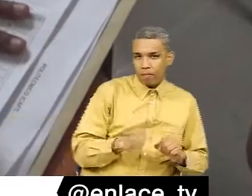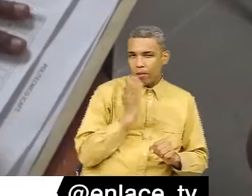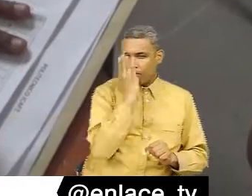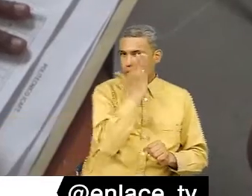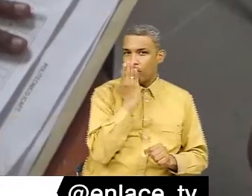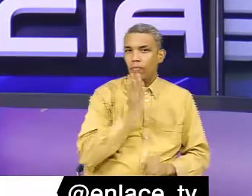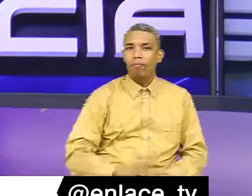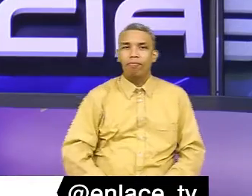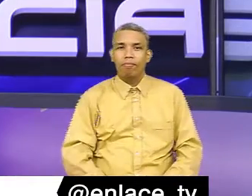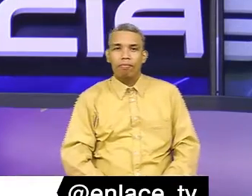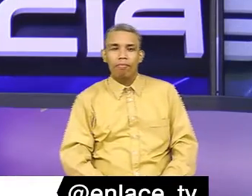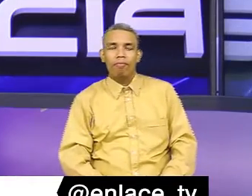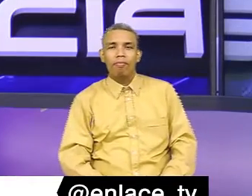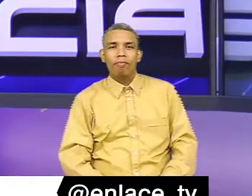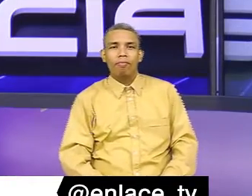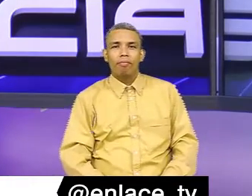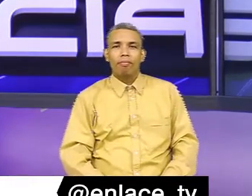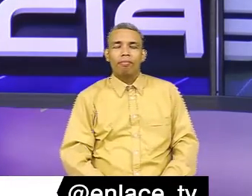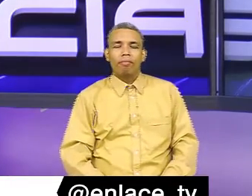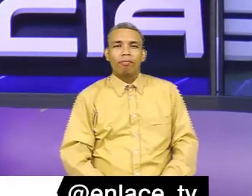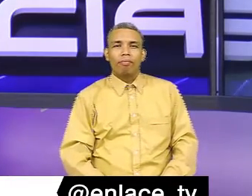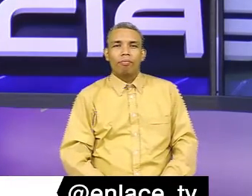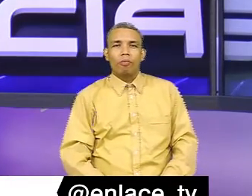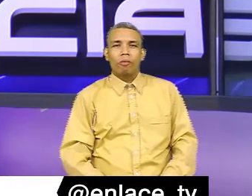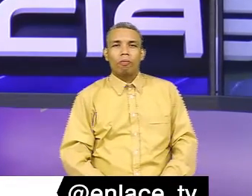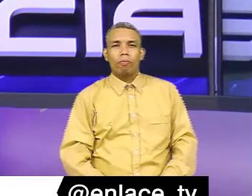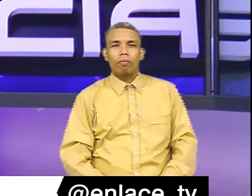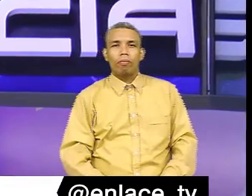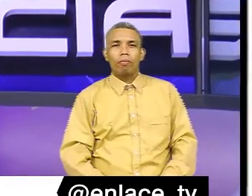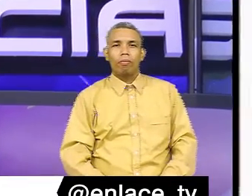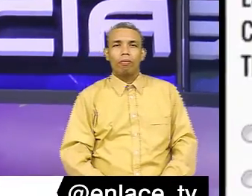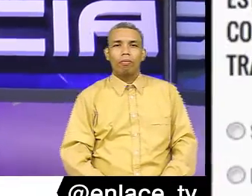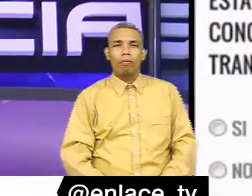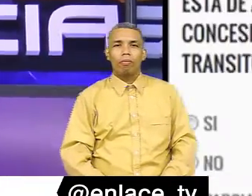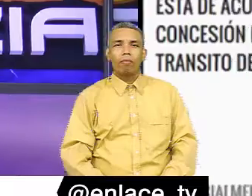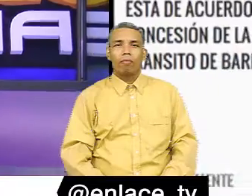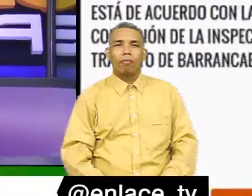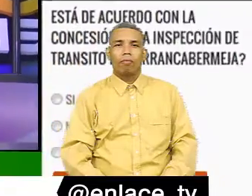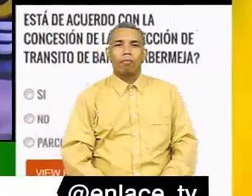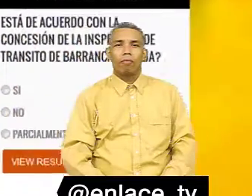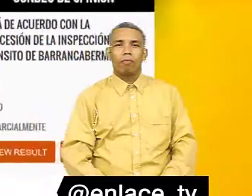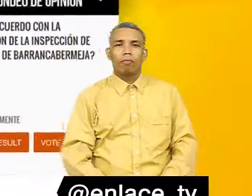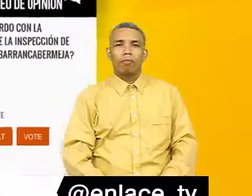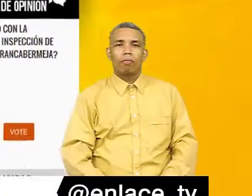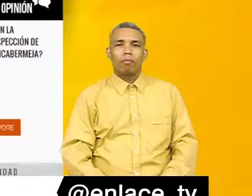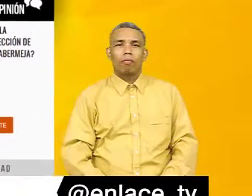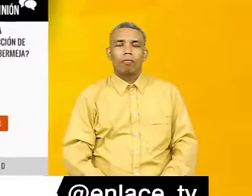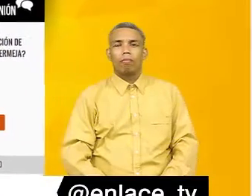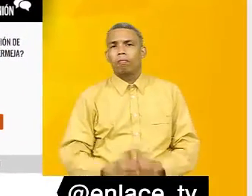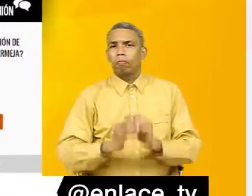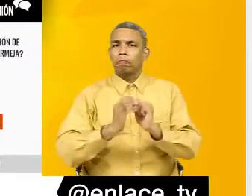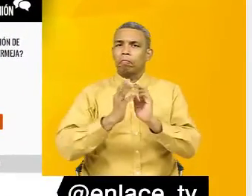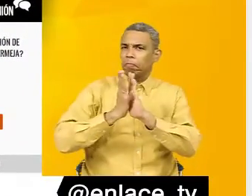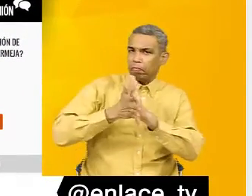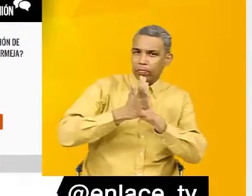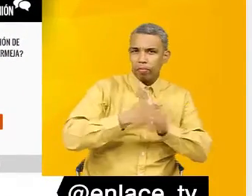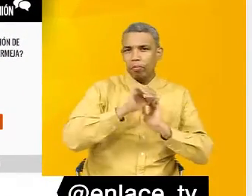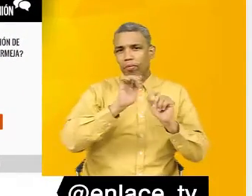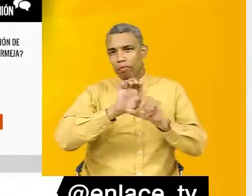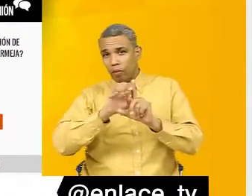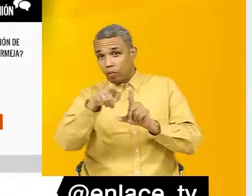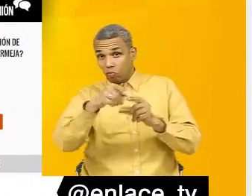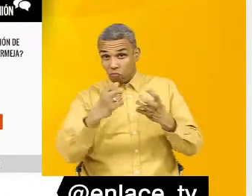accidentes. Seguimos llevando a nuestra comunidad el acontecer de nuestra ciudad y región. Estas y otras informaciones de Enlace Noticias las